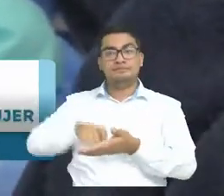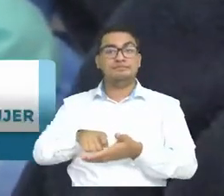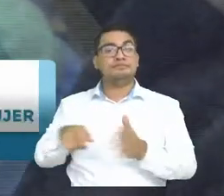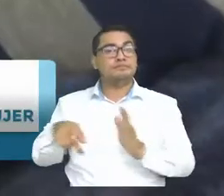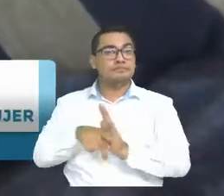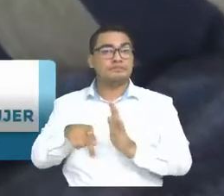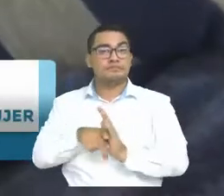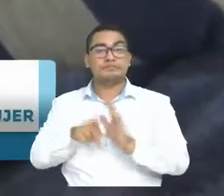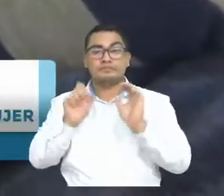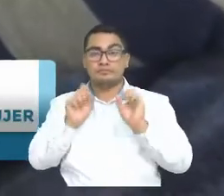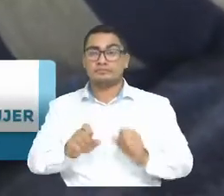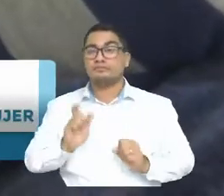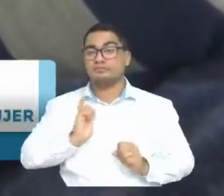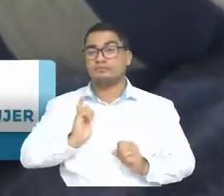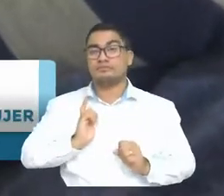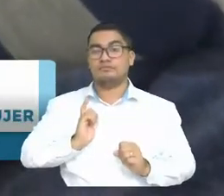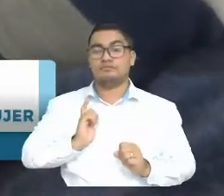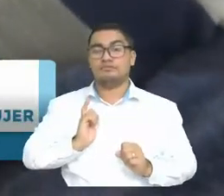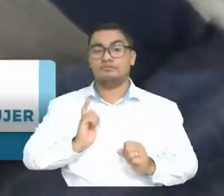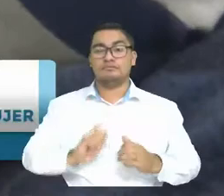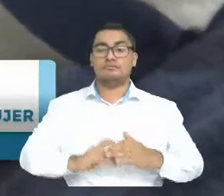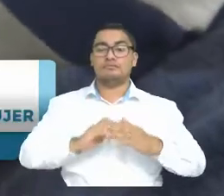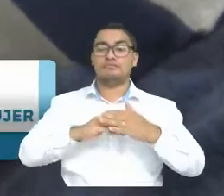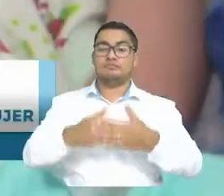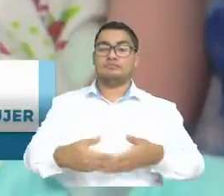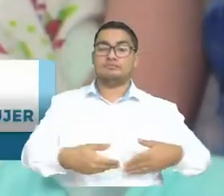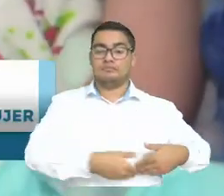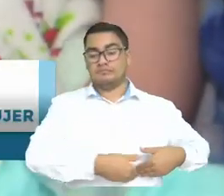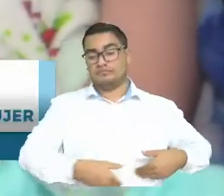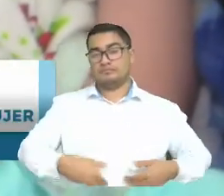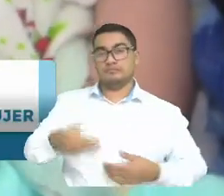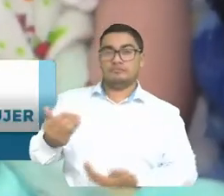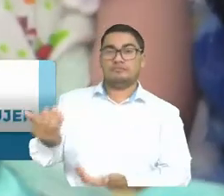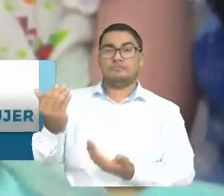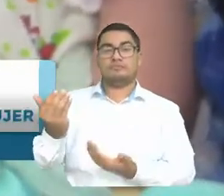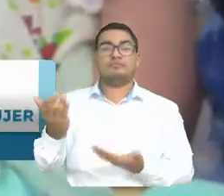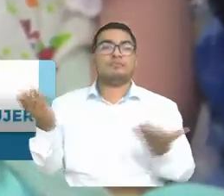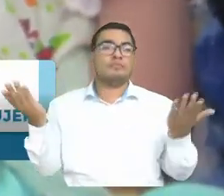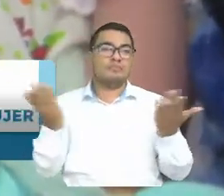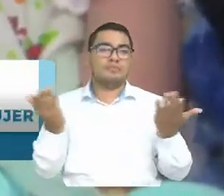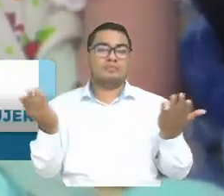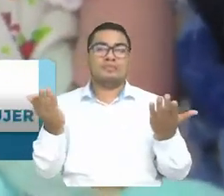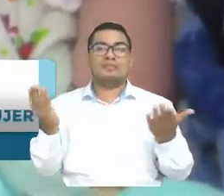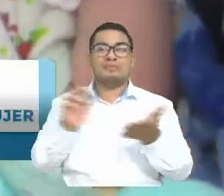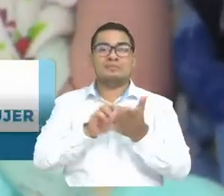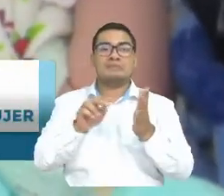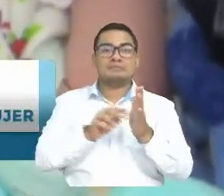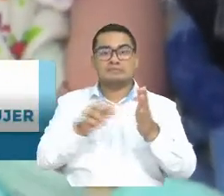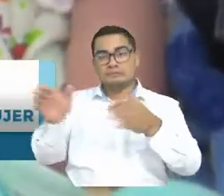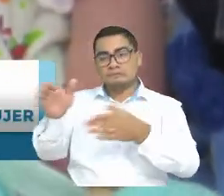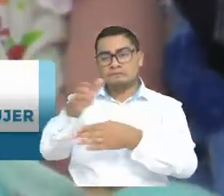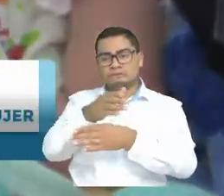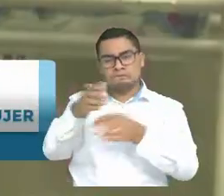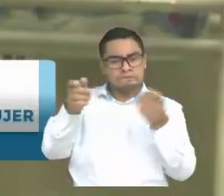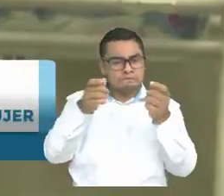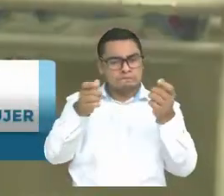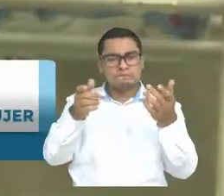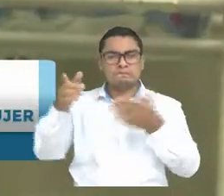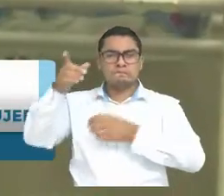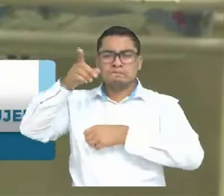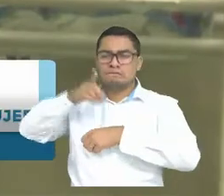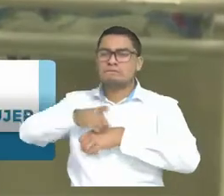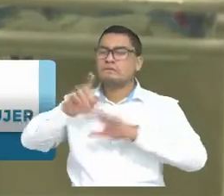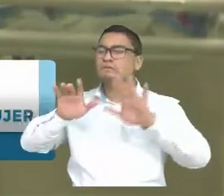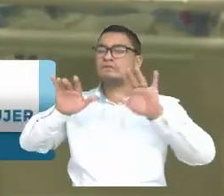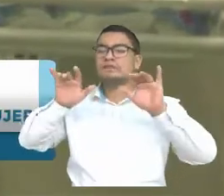que corren pues, en un embarazo por cesárea. Pero ¿qué parámetros toman los médicos para decir tiene que